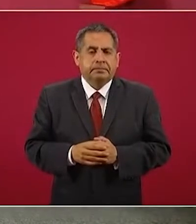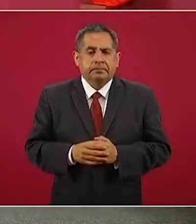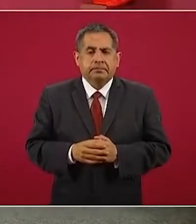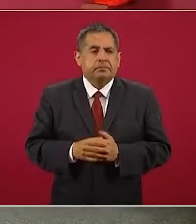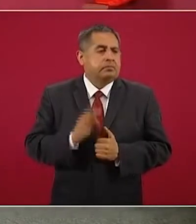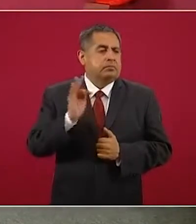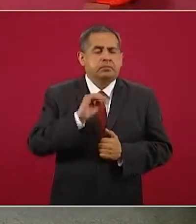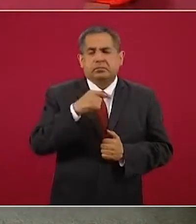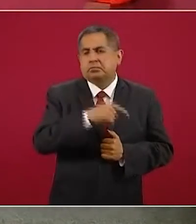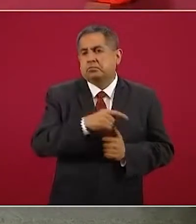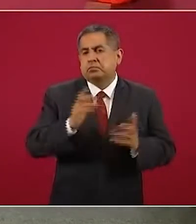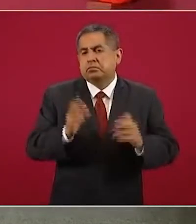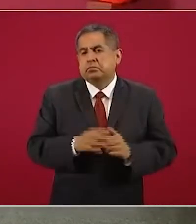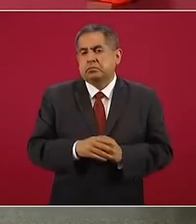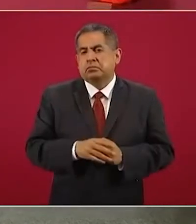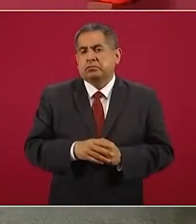mediante